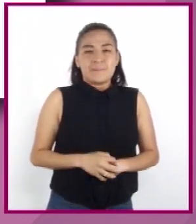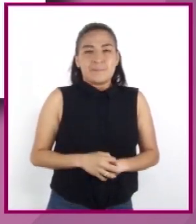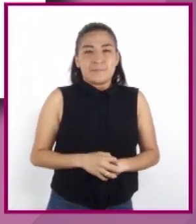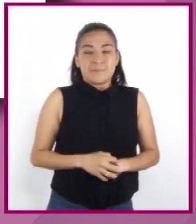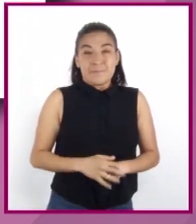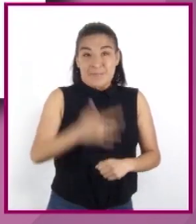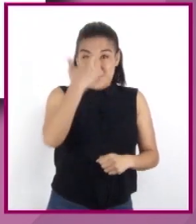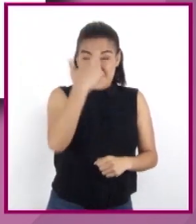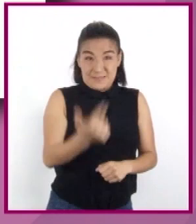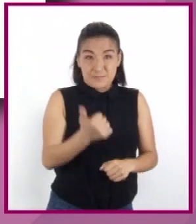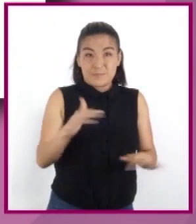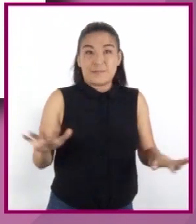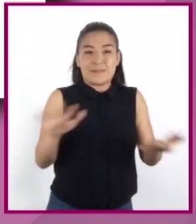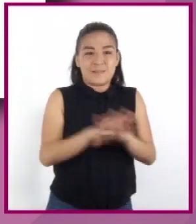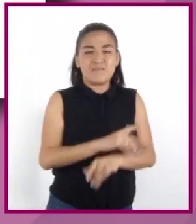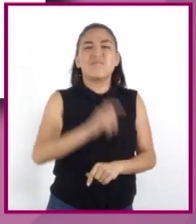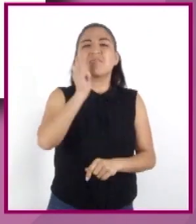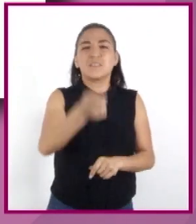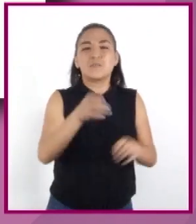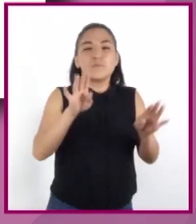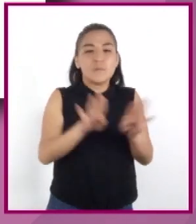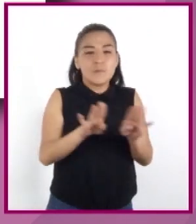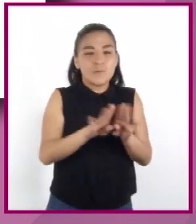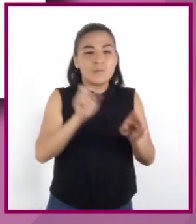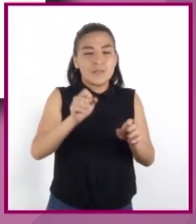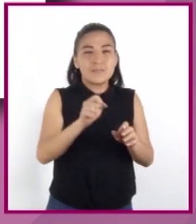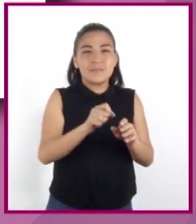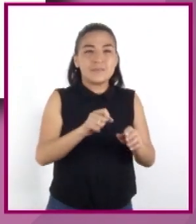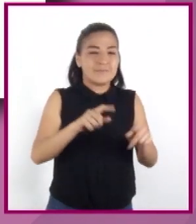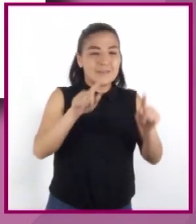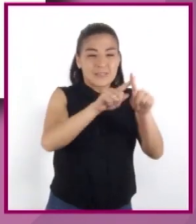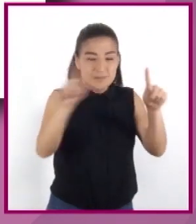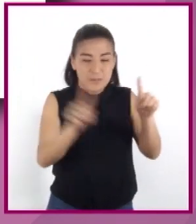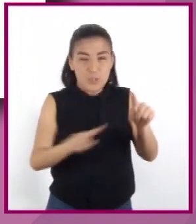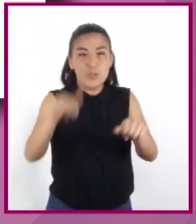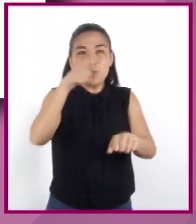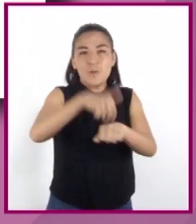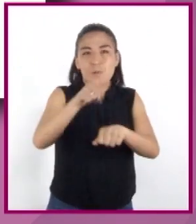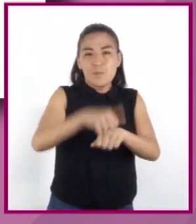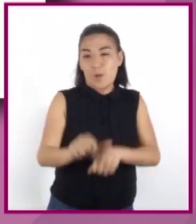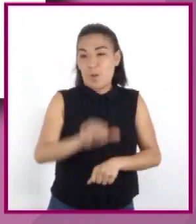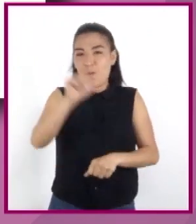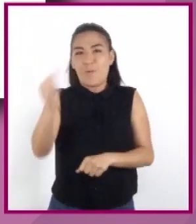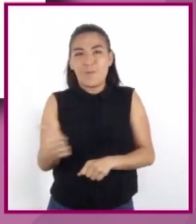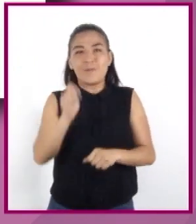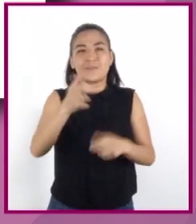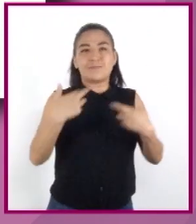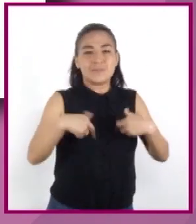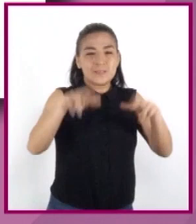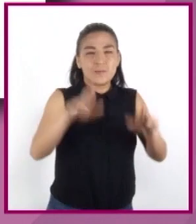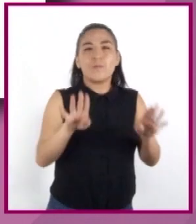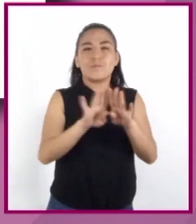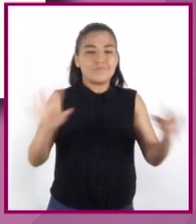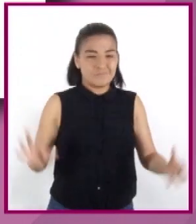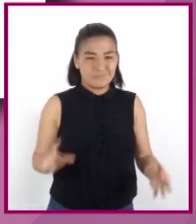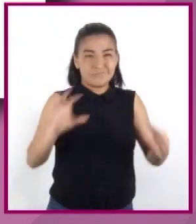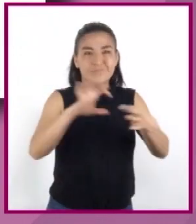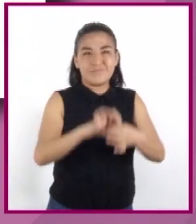La razón de cambio es la magnitud del cambio de la variable con respecto a otra cuando están